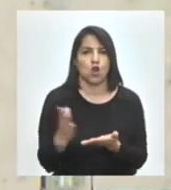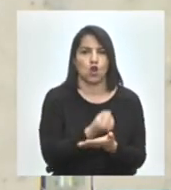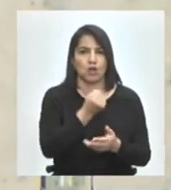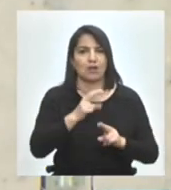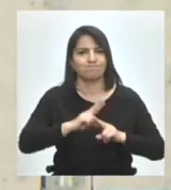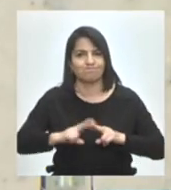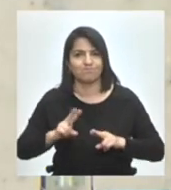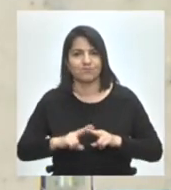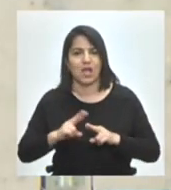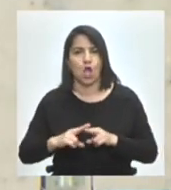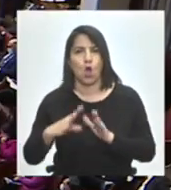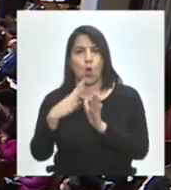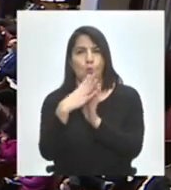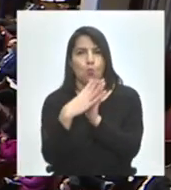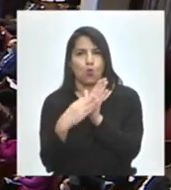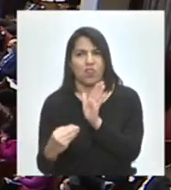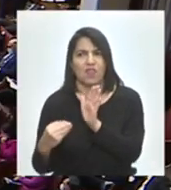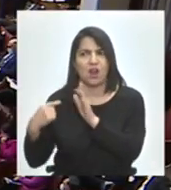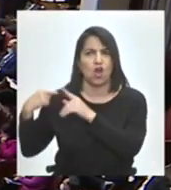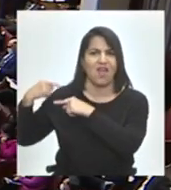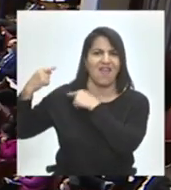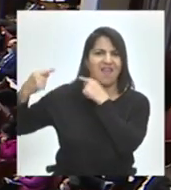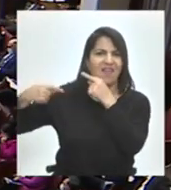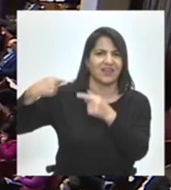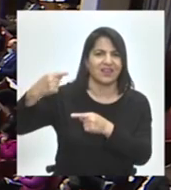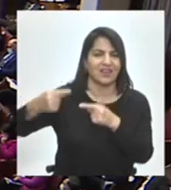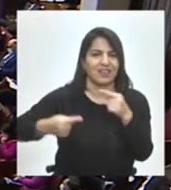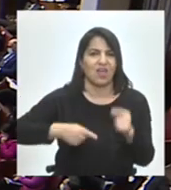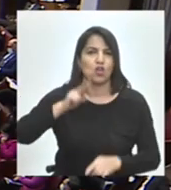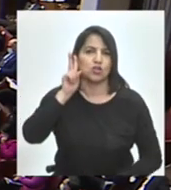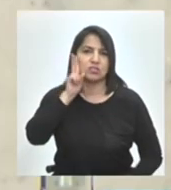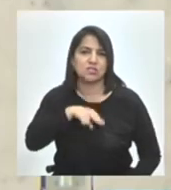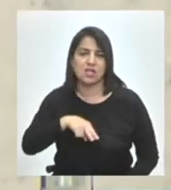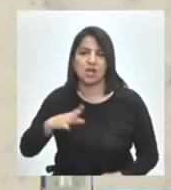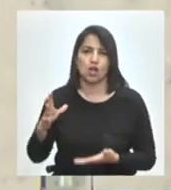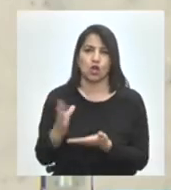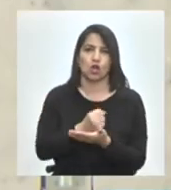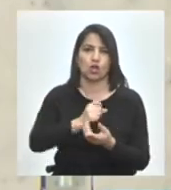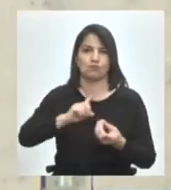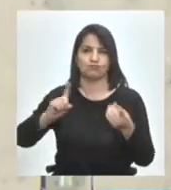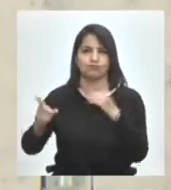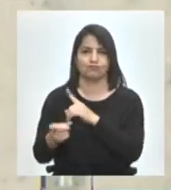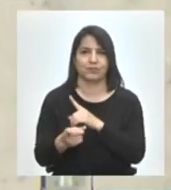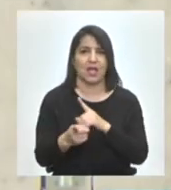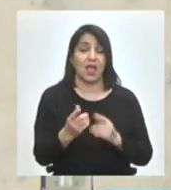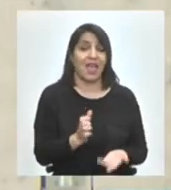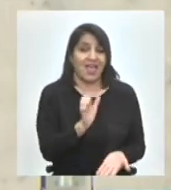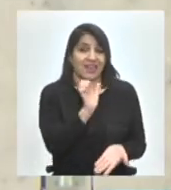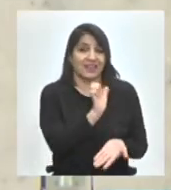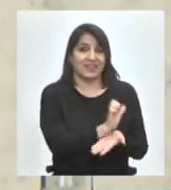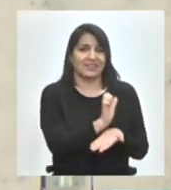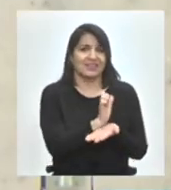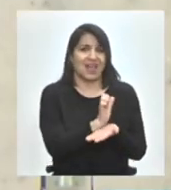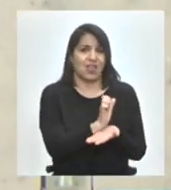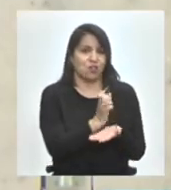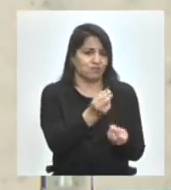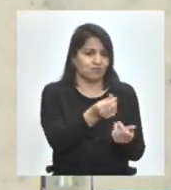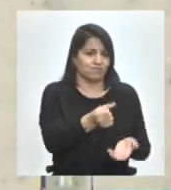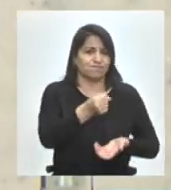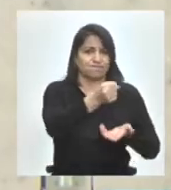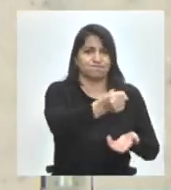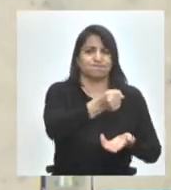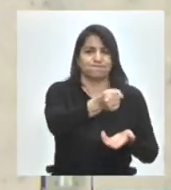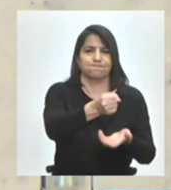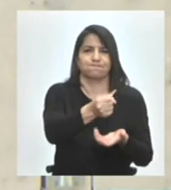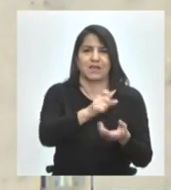modelo forzadamente heredado, sin lograr transitar desde un Estado subsidiario hacia un Estado social